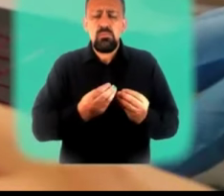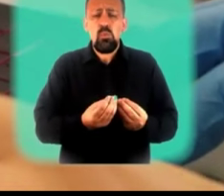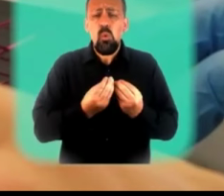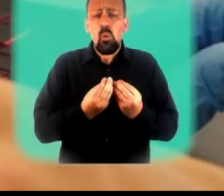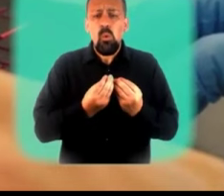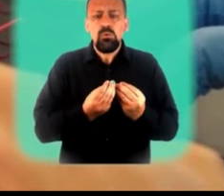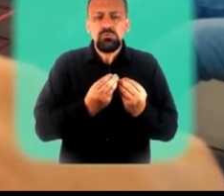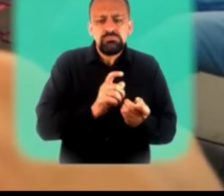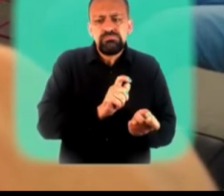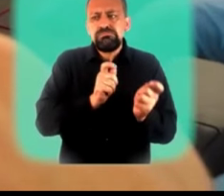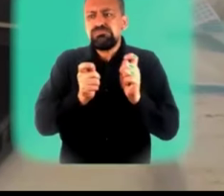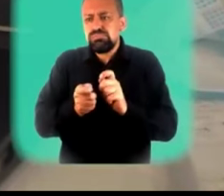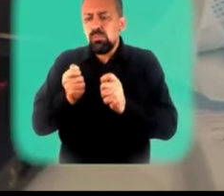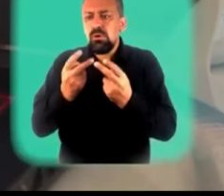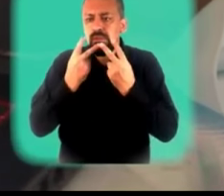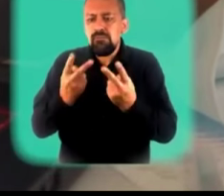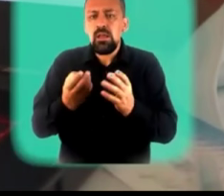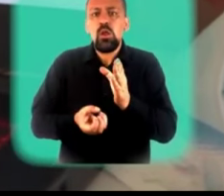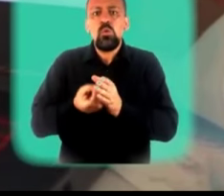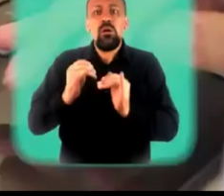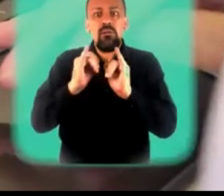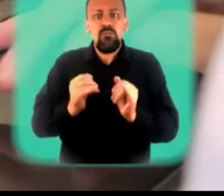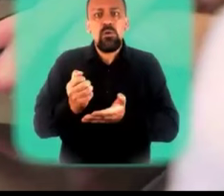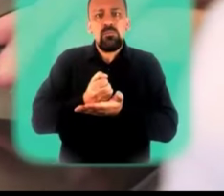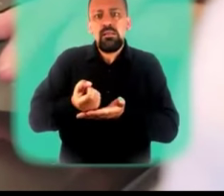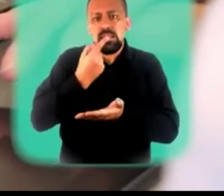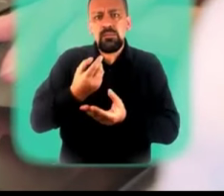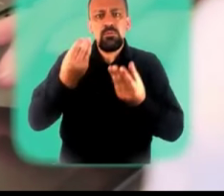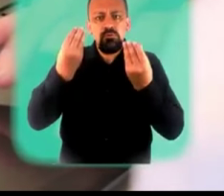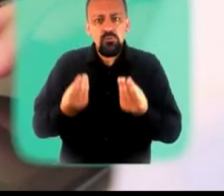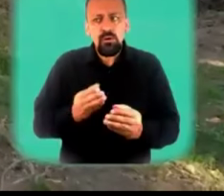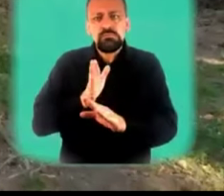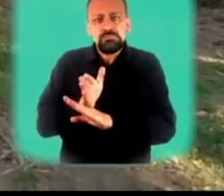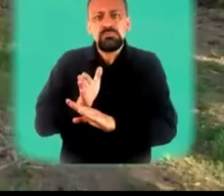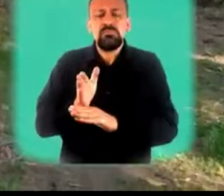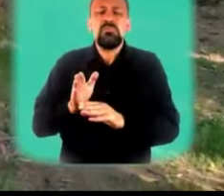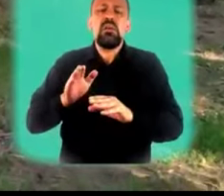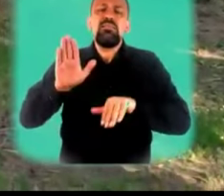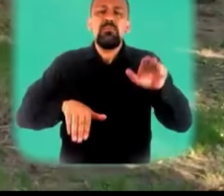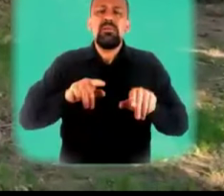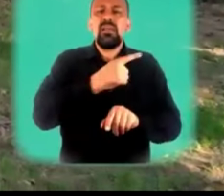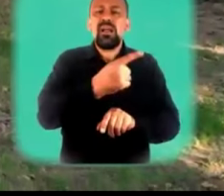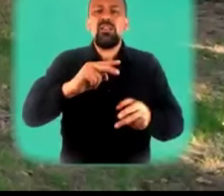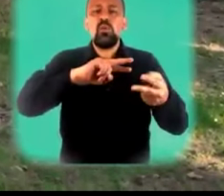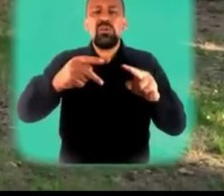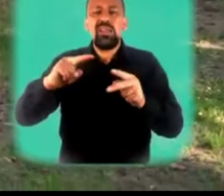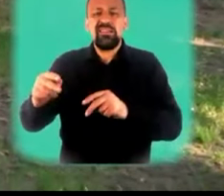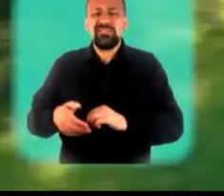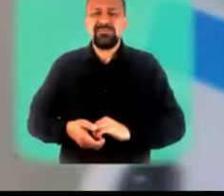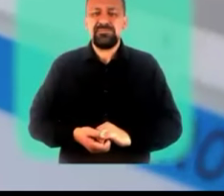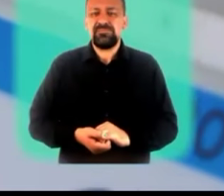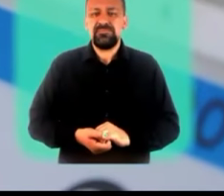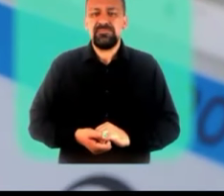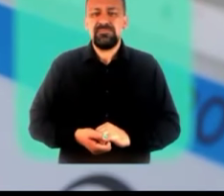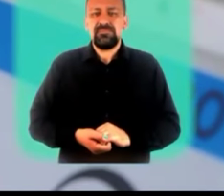cantidades gigantescas de datos, abrindo puertas hacia una era nueva de tratamientos más efectivos, adaptados a la genética única de cada